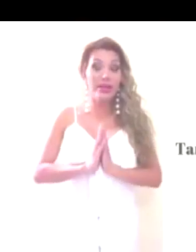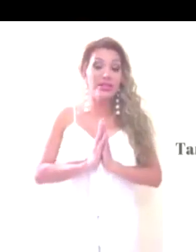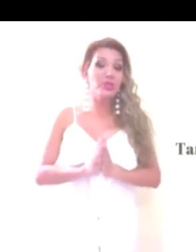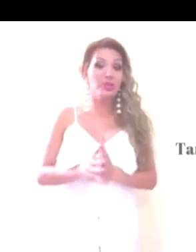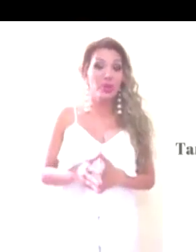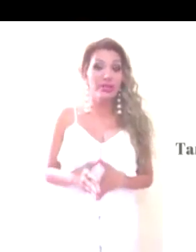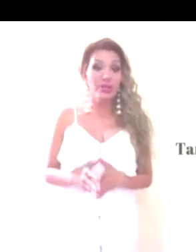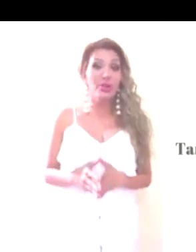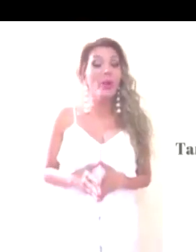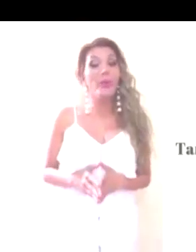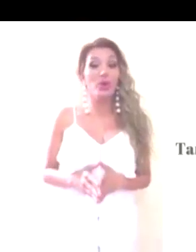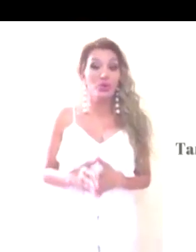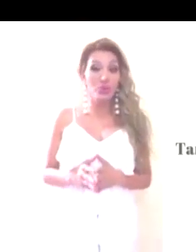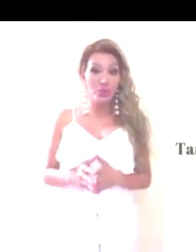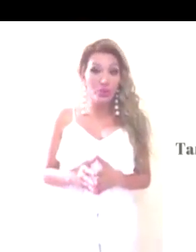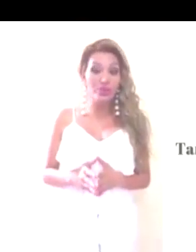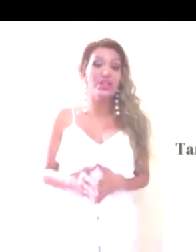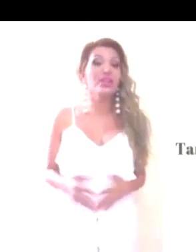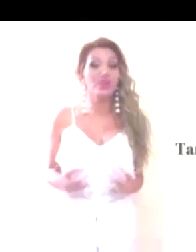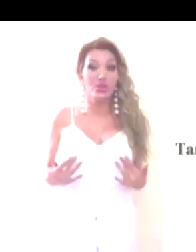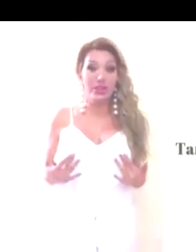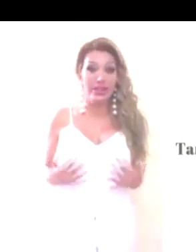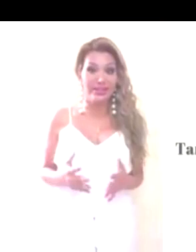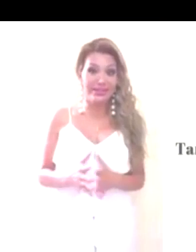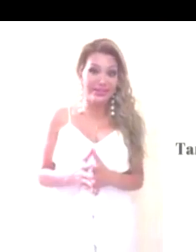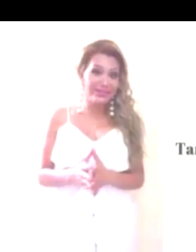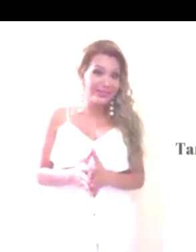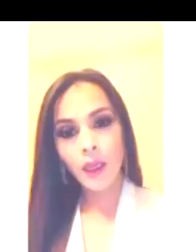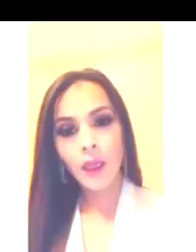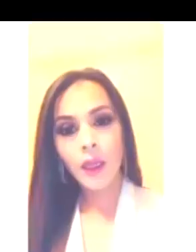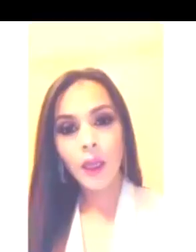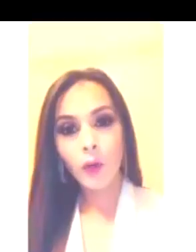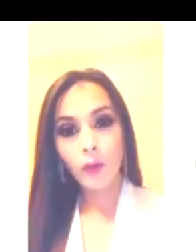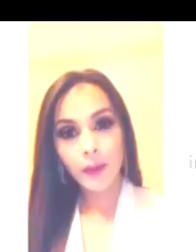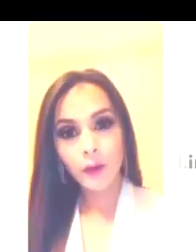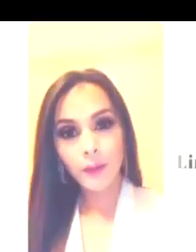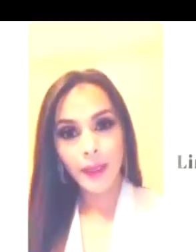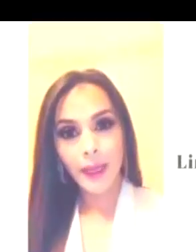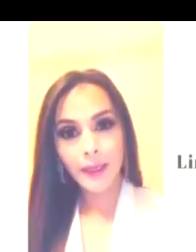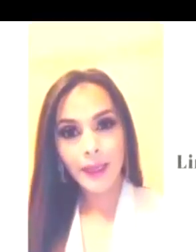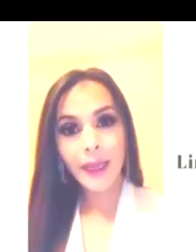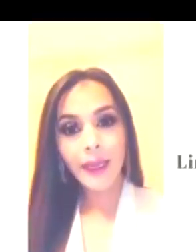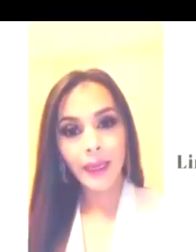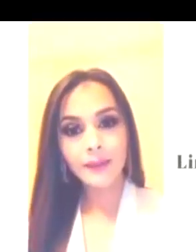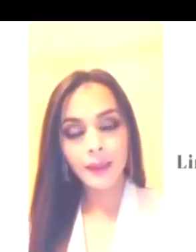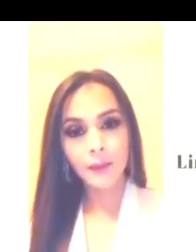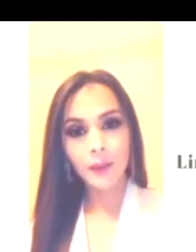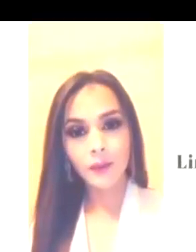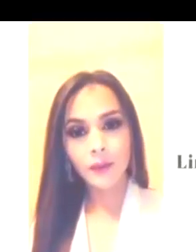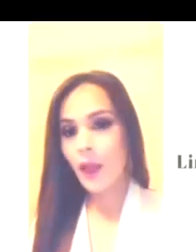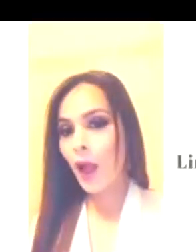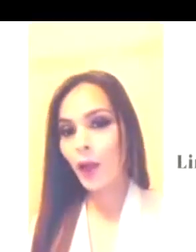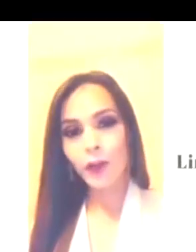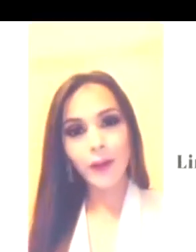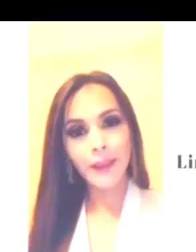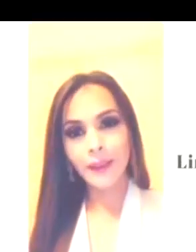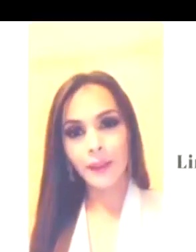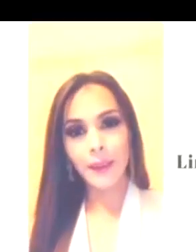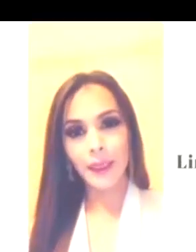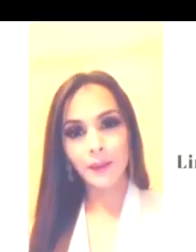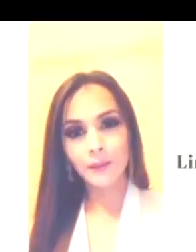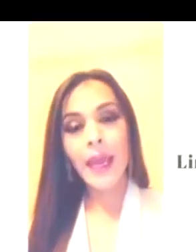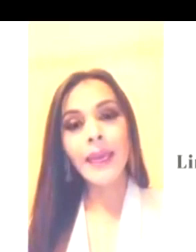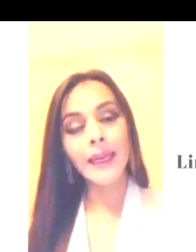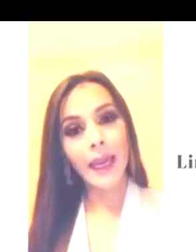su máximo esfuerzo por nosotros y nosotras. No hay que olvidar que este virus no